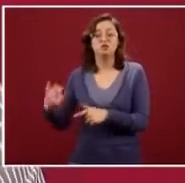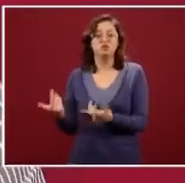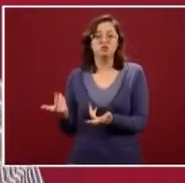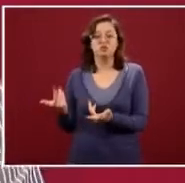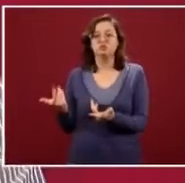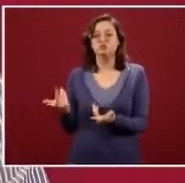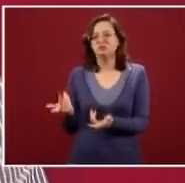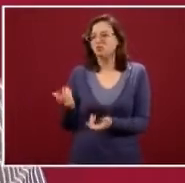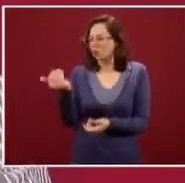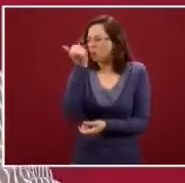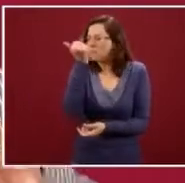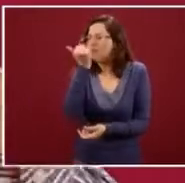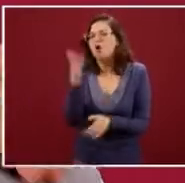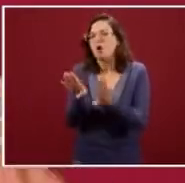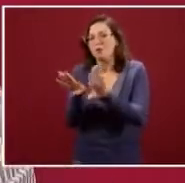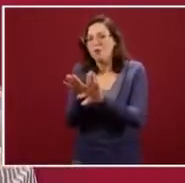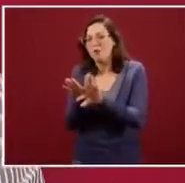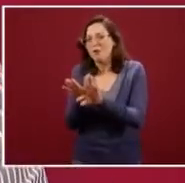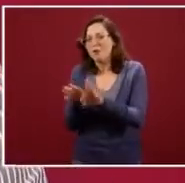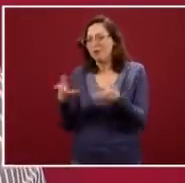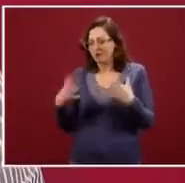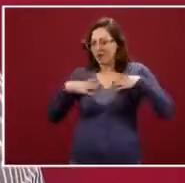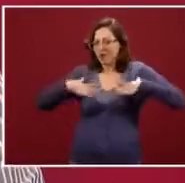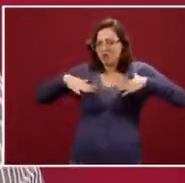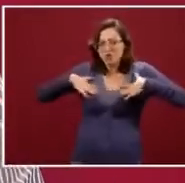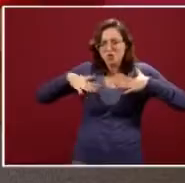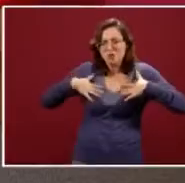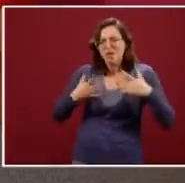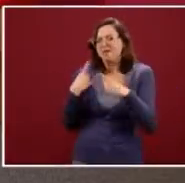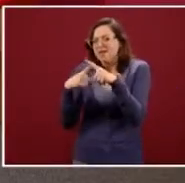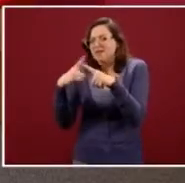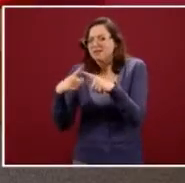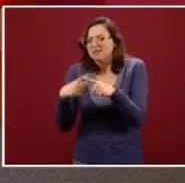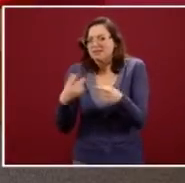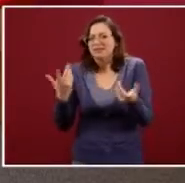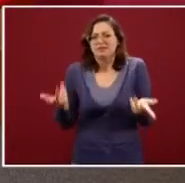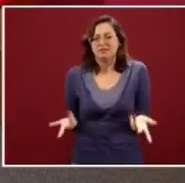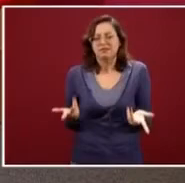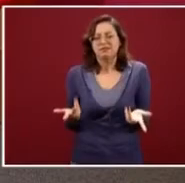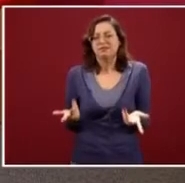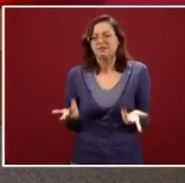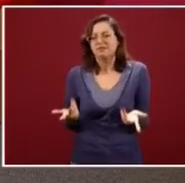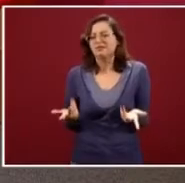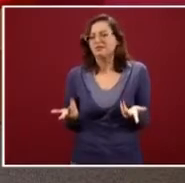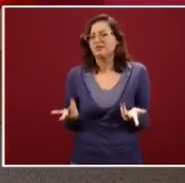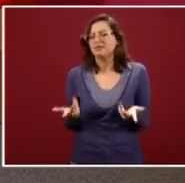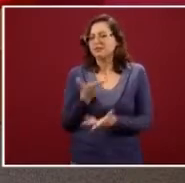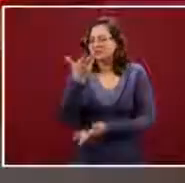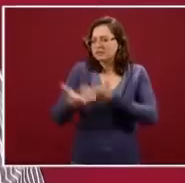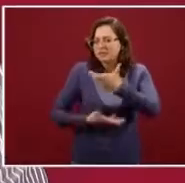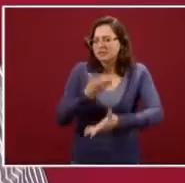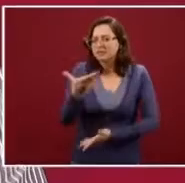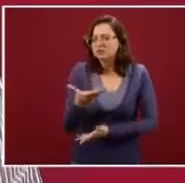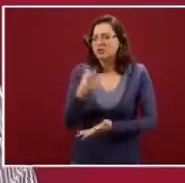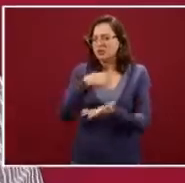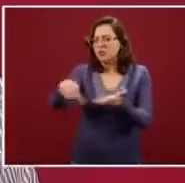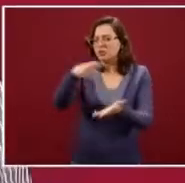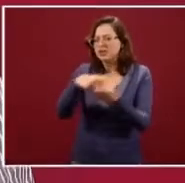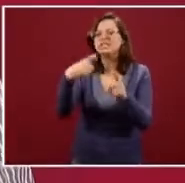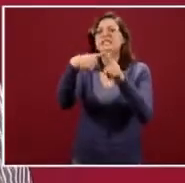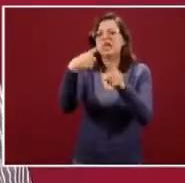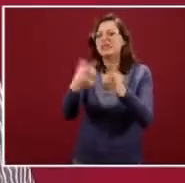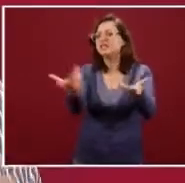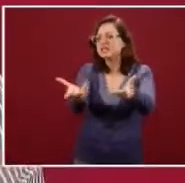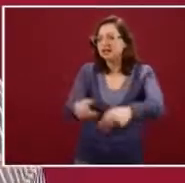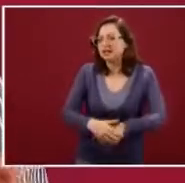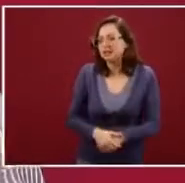los alimentos que uno se come, alguien fabrica la ropa que uno se pone, alguien proporciona los servicios que uno adquiere